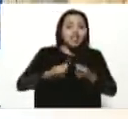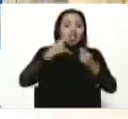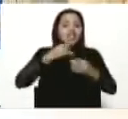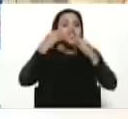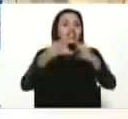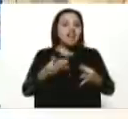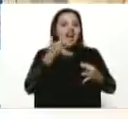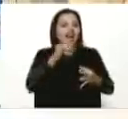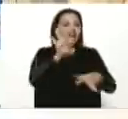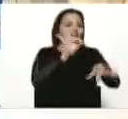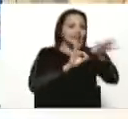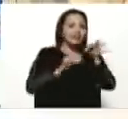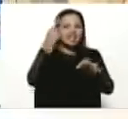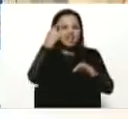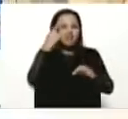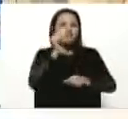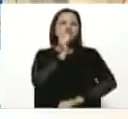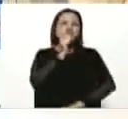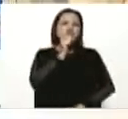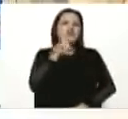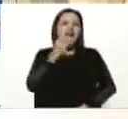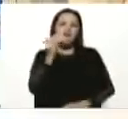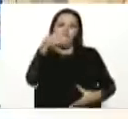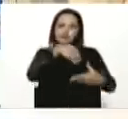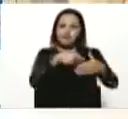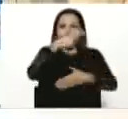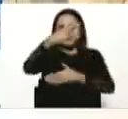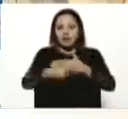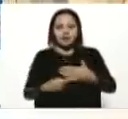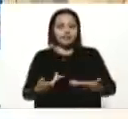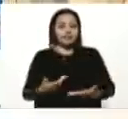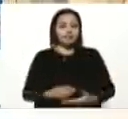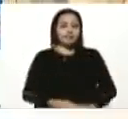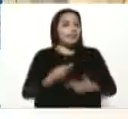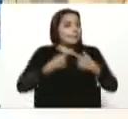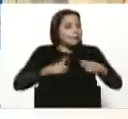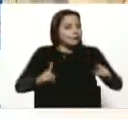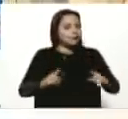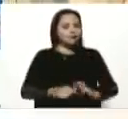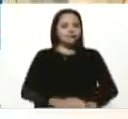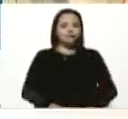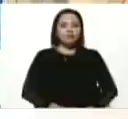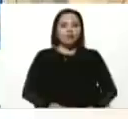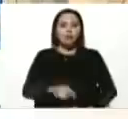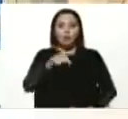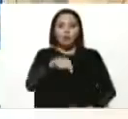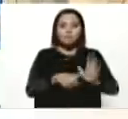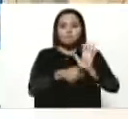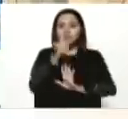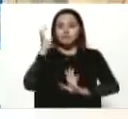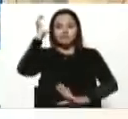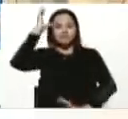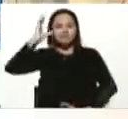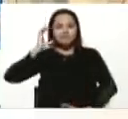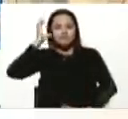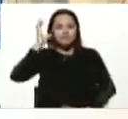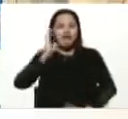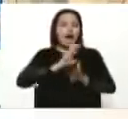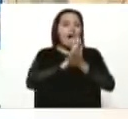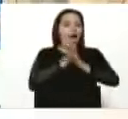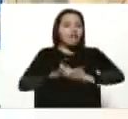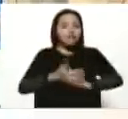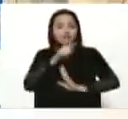están identificados y son parte de un plan. Pero bueno, hoy tenemos más capacidades para